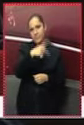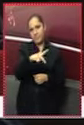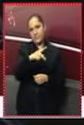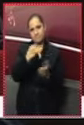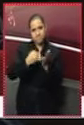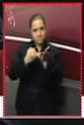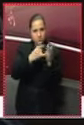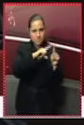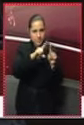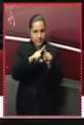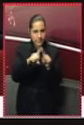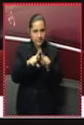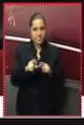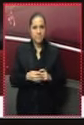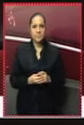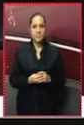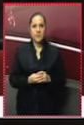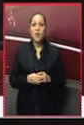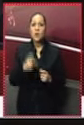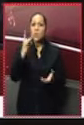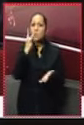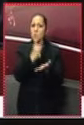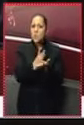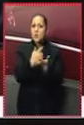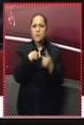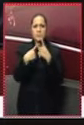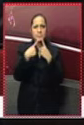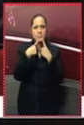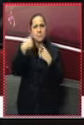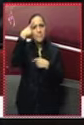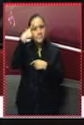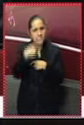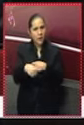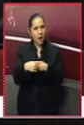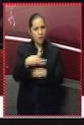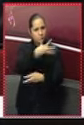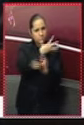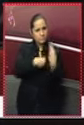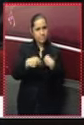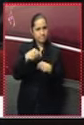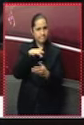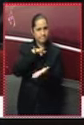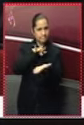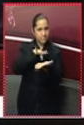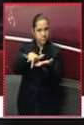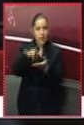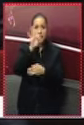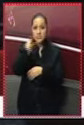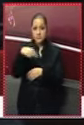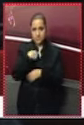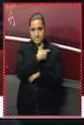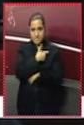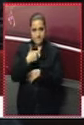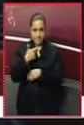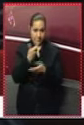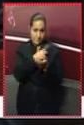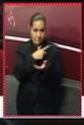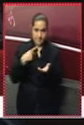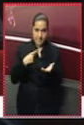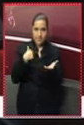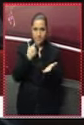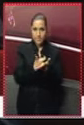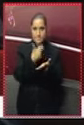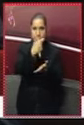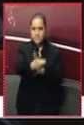Únicamente para verificar la procedencia del saldo a favor solicitado o pago de lo indebido, sin que la autoridad